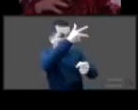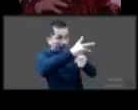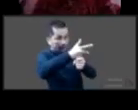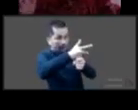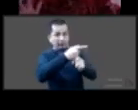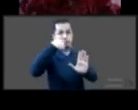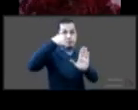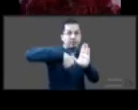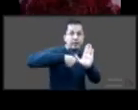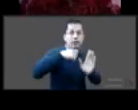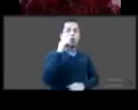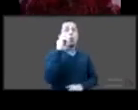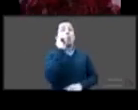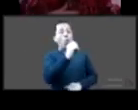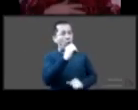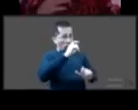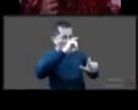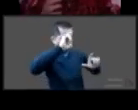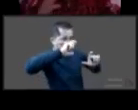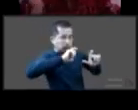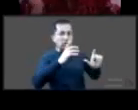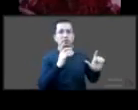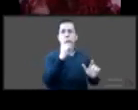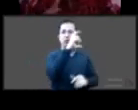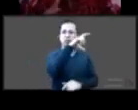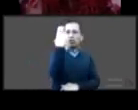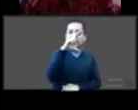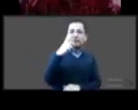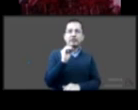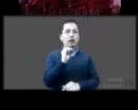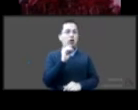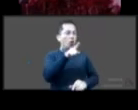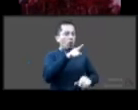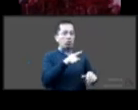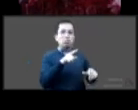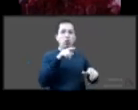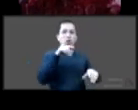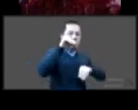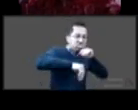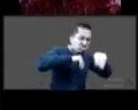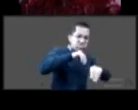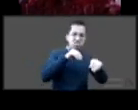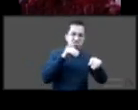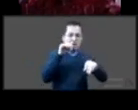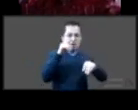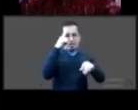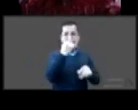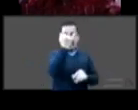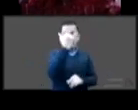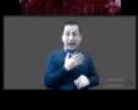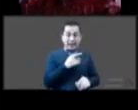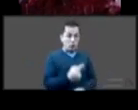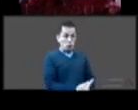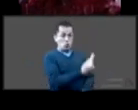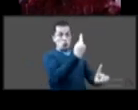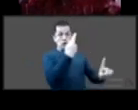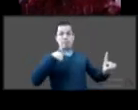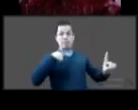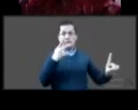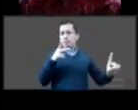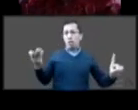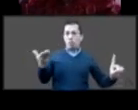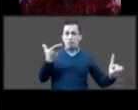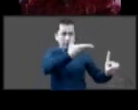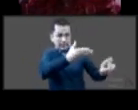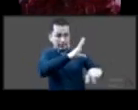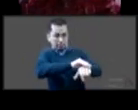elabore imágenes, ya sean reales o simulados, ¿no?, de una persona sin su consentimiento